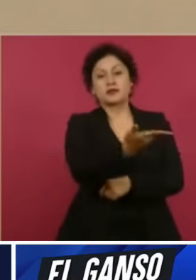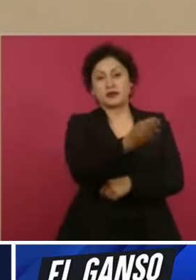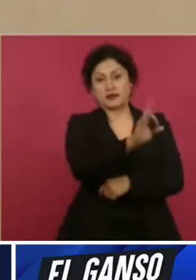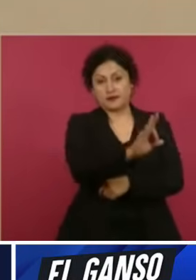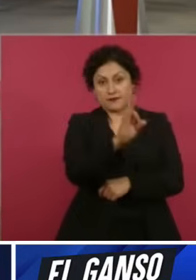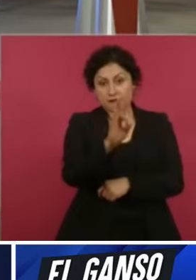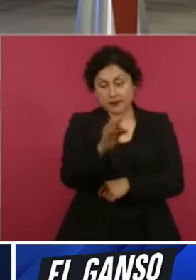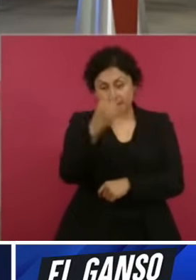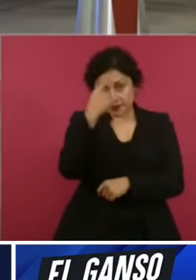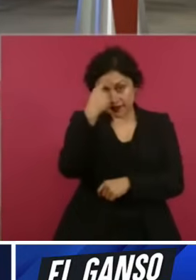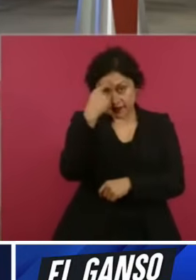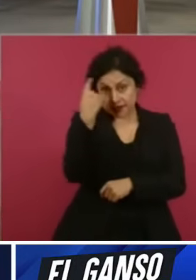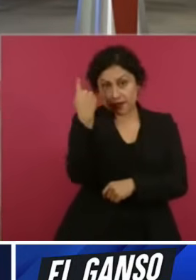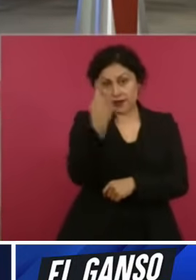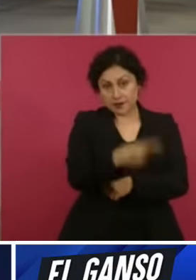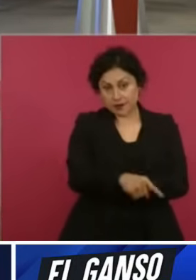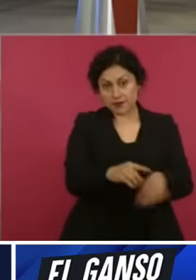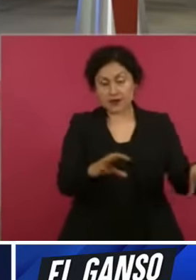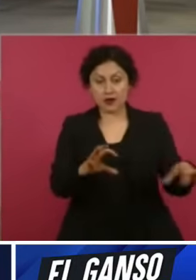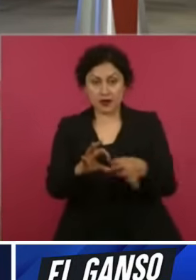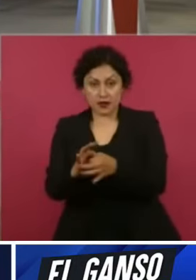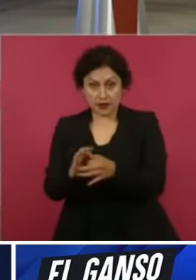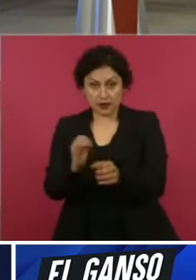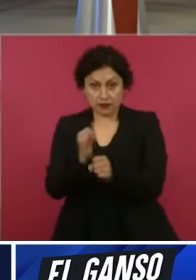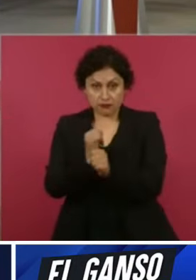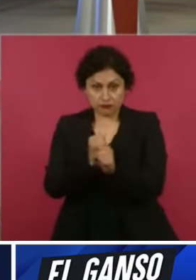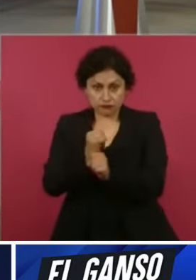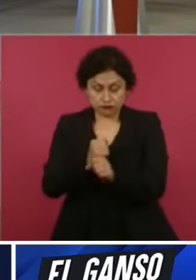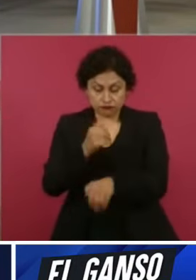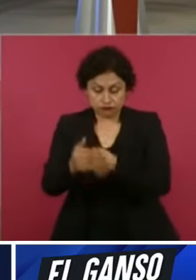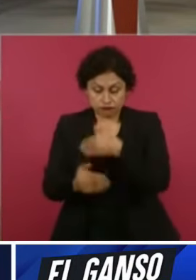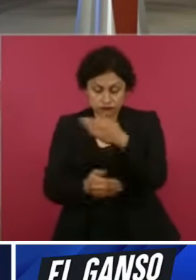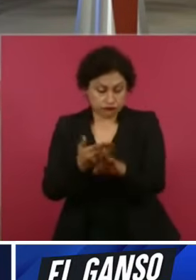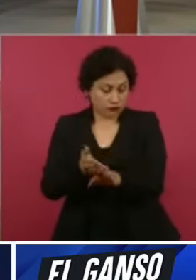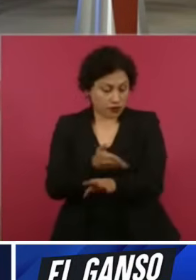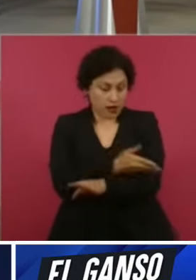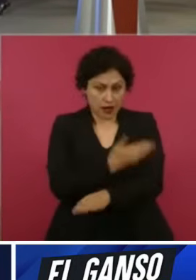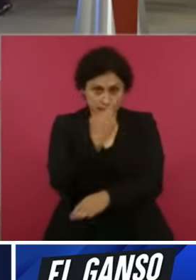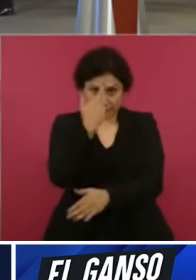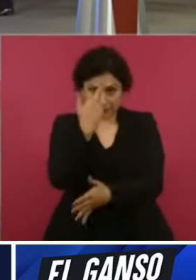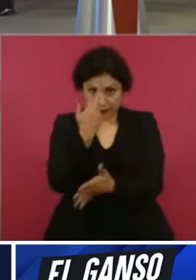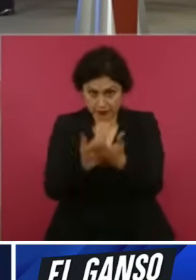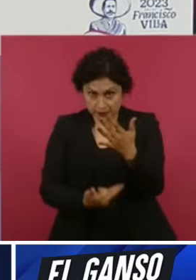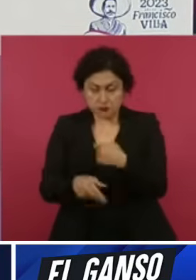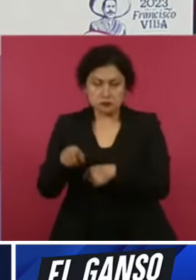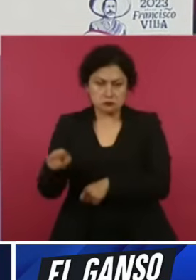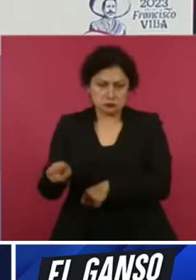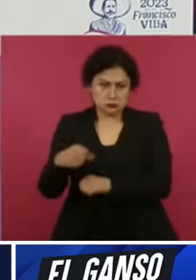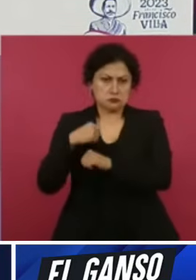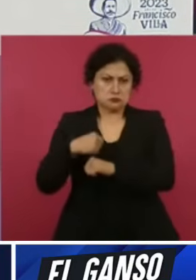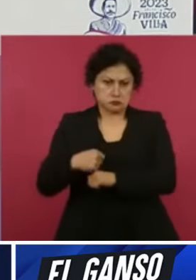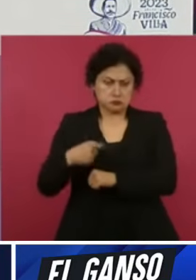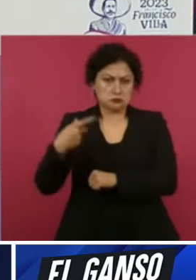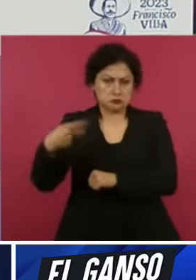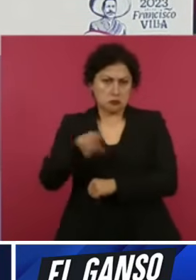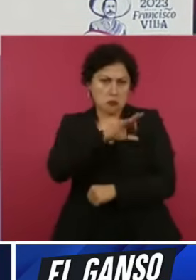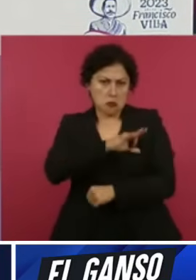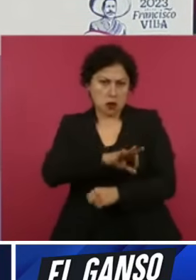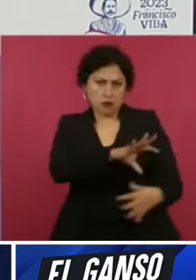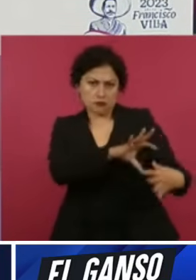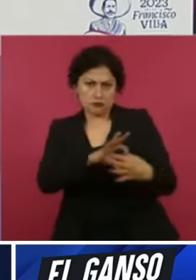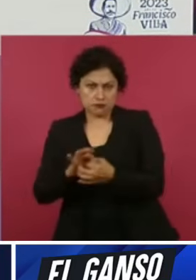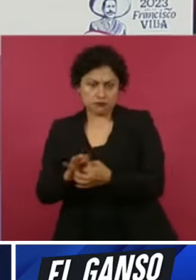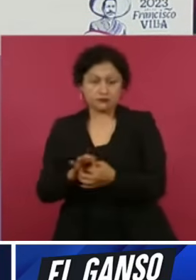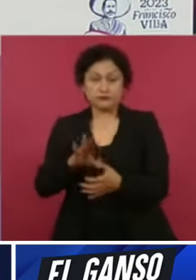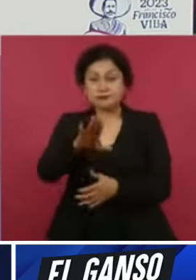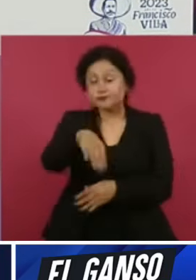eh vinculación a a proceso por diversos delitos haciendo uso de su facultad de atracción recordemos